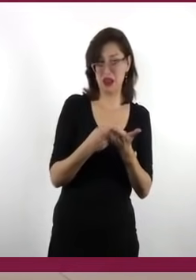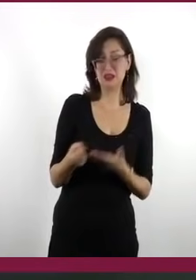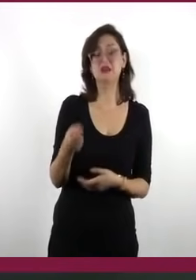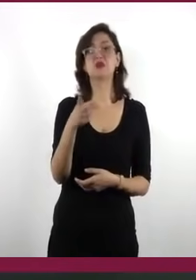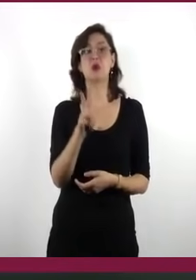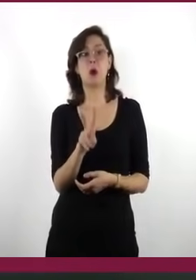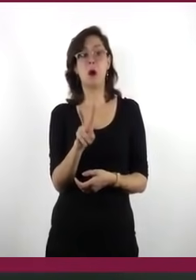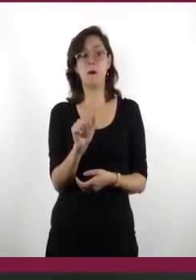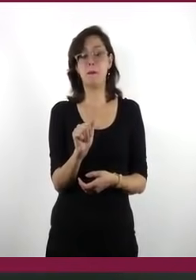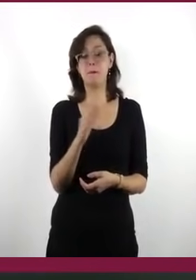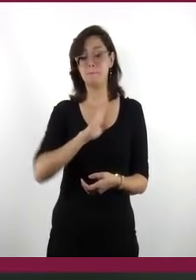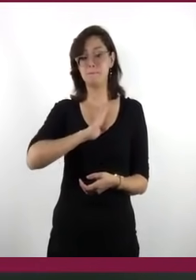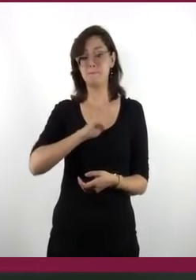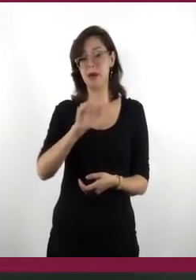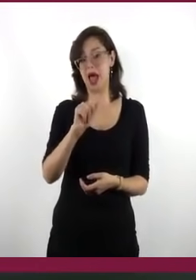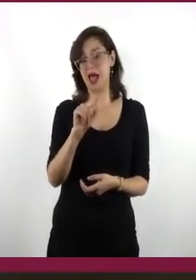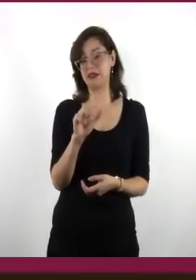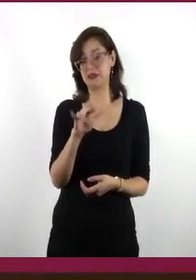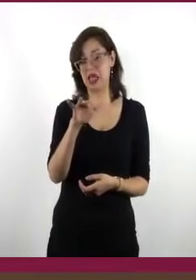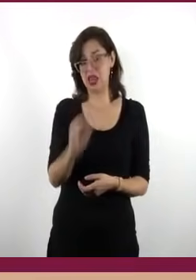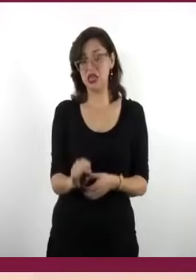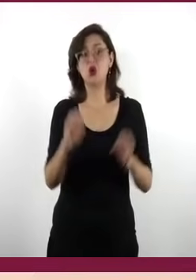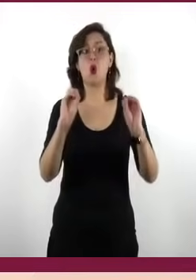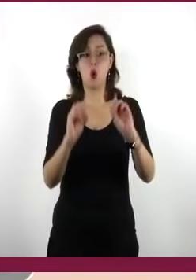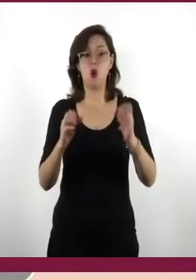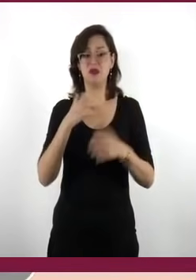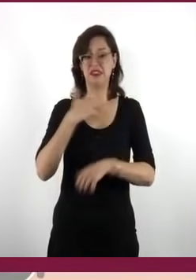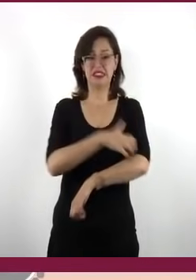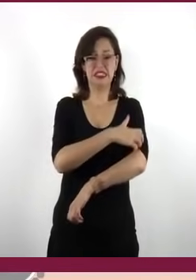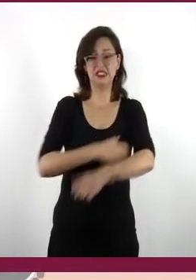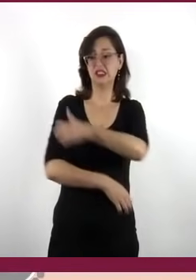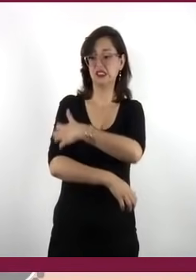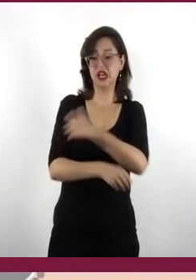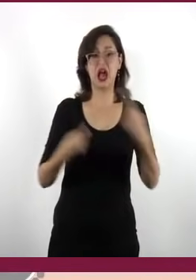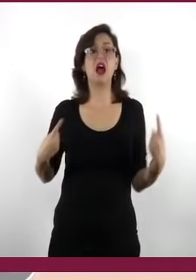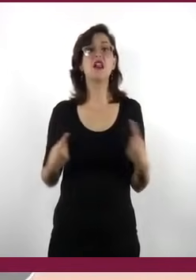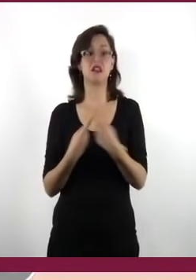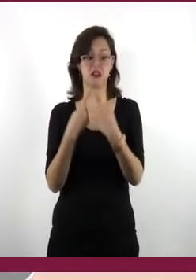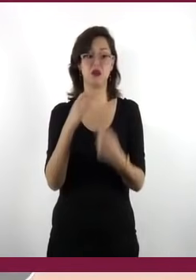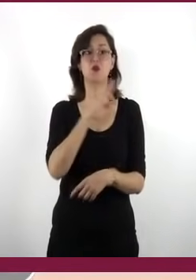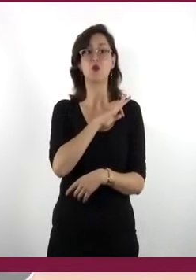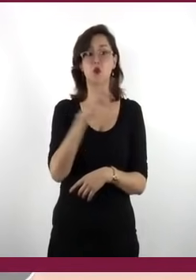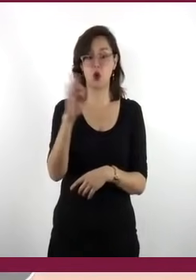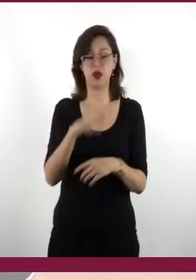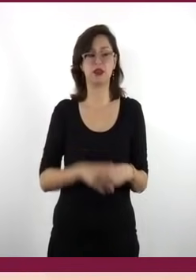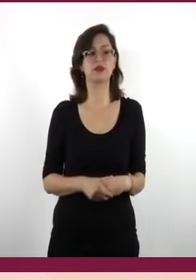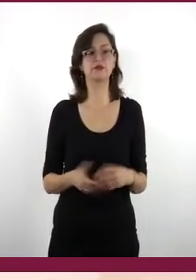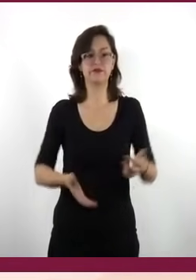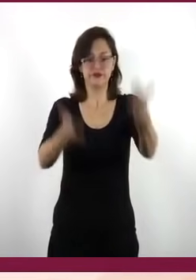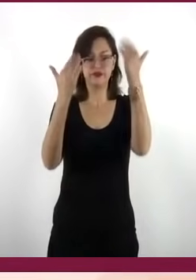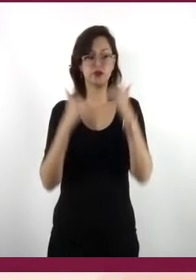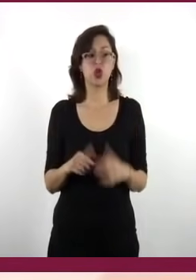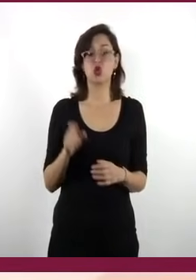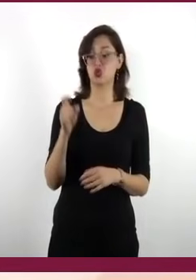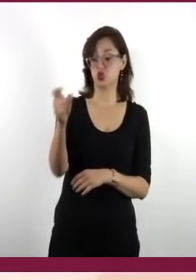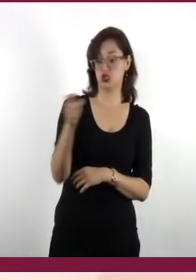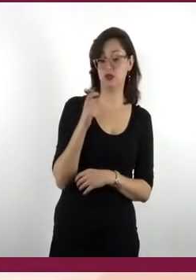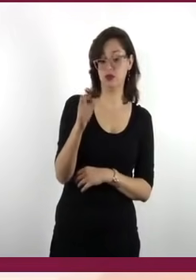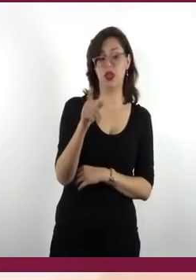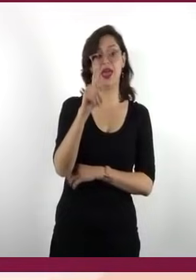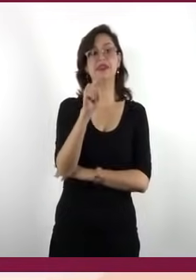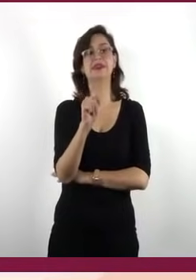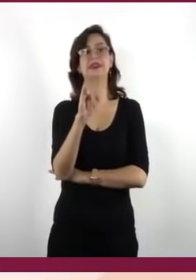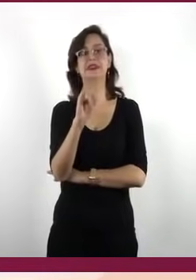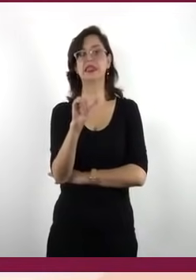bacterias y ocasionar alergias. La introducción de la tilapia en Xochimilco. La tilapia se